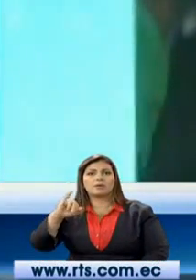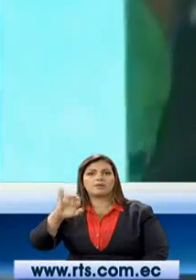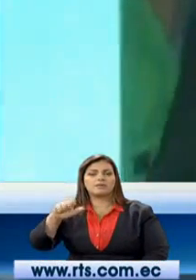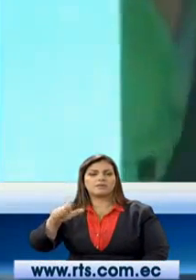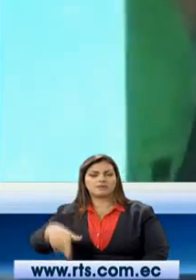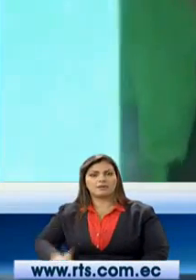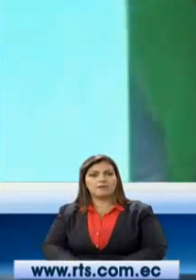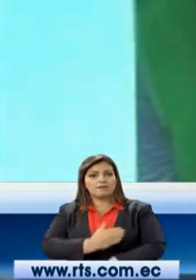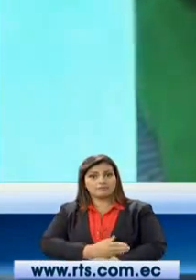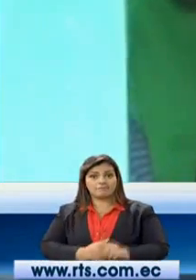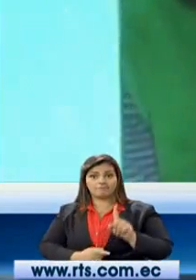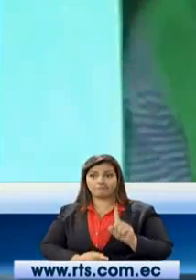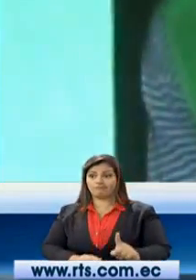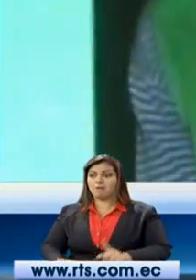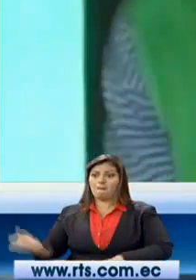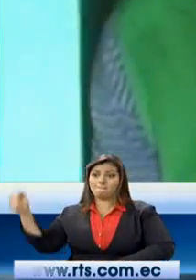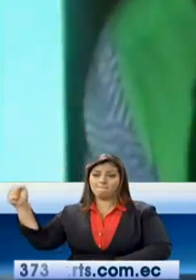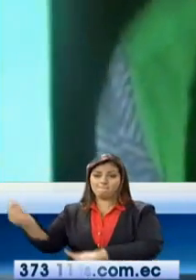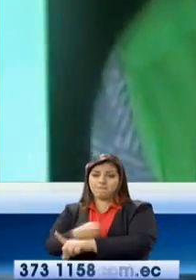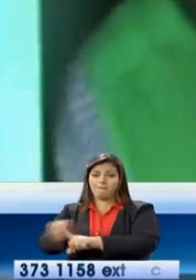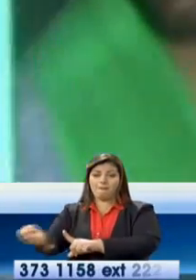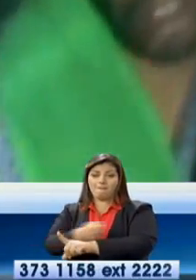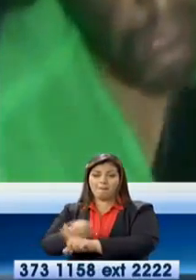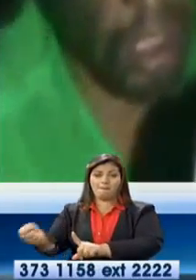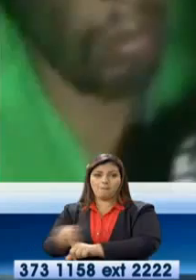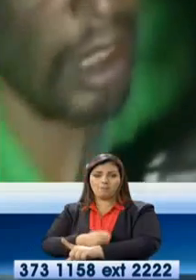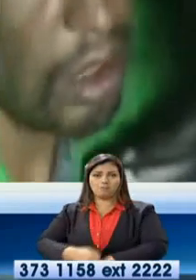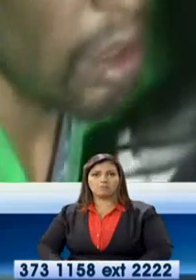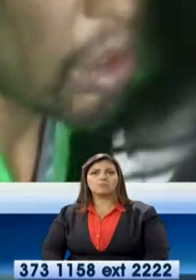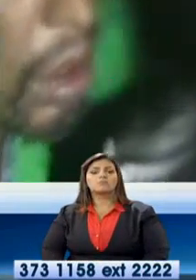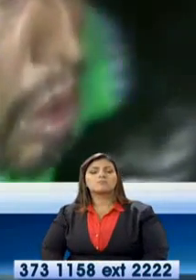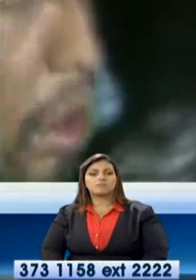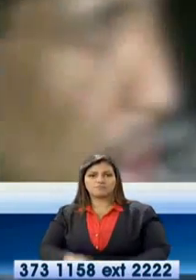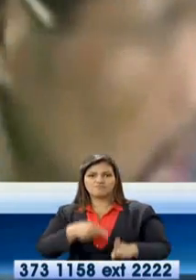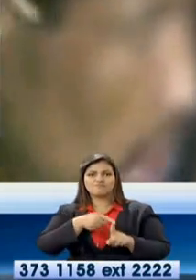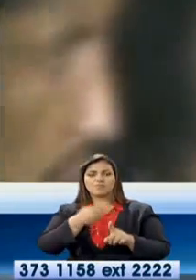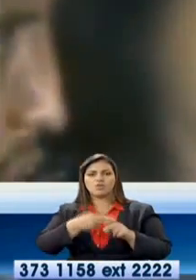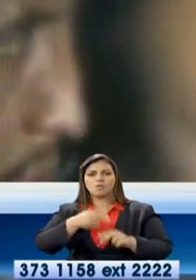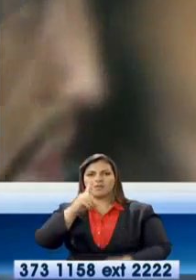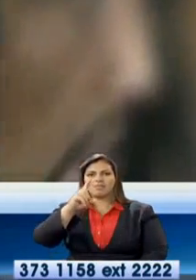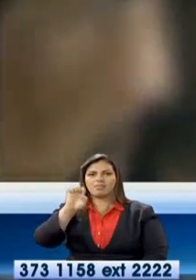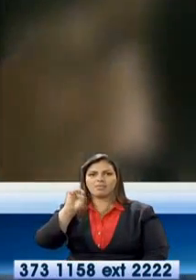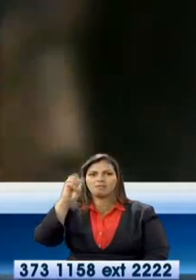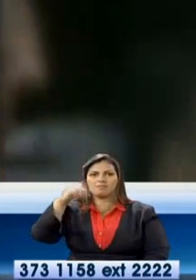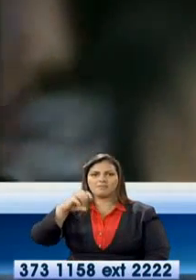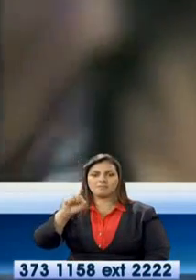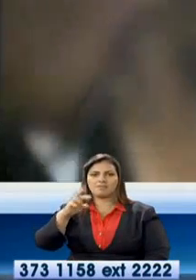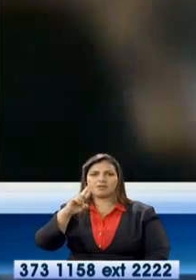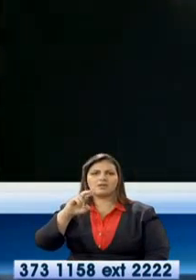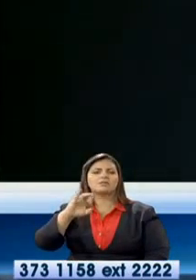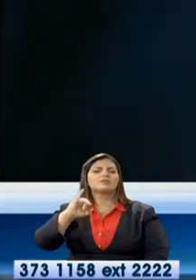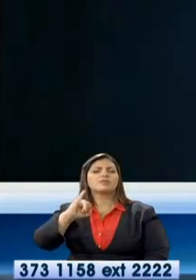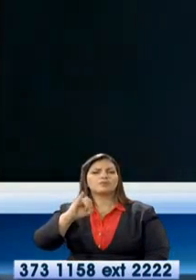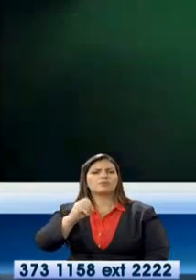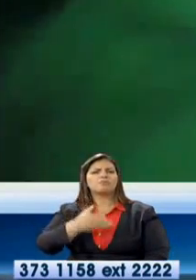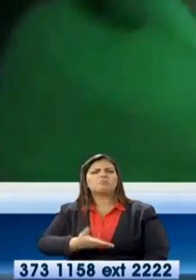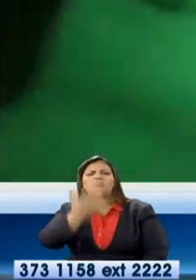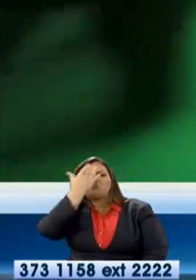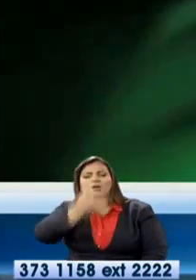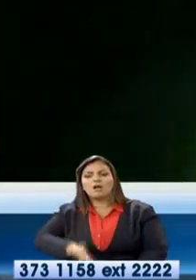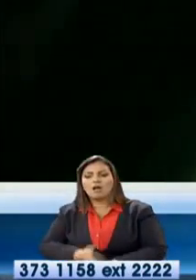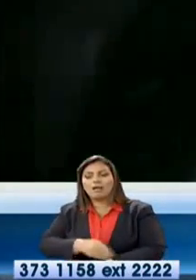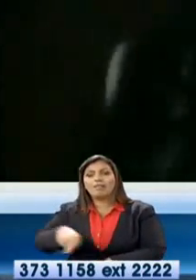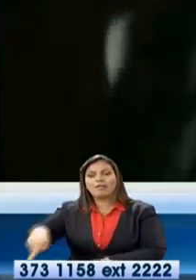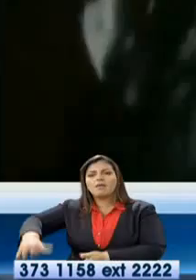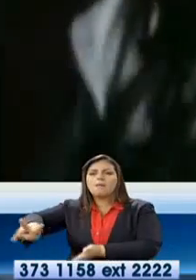sido golpeada por su conviviente Demetrio León Germán luego de sorprenderla saliendo de una discoteca.